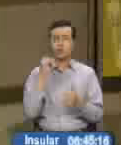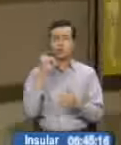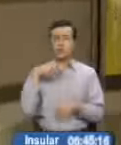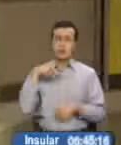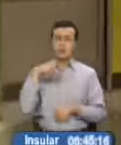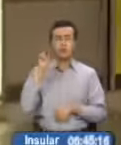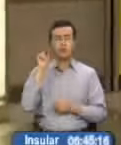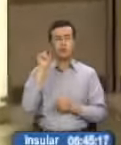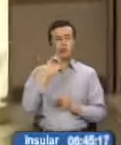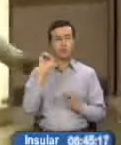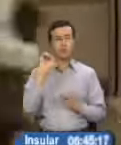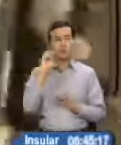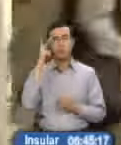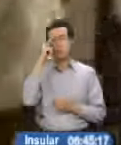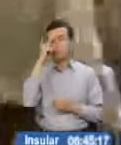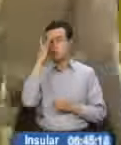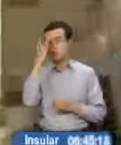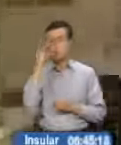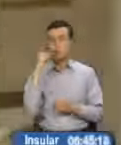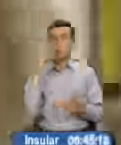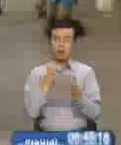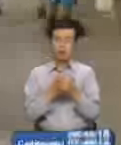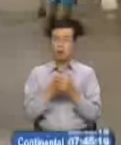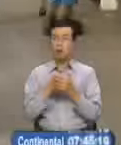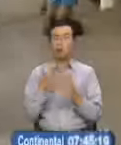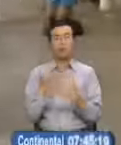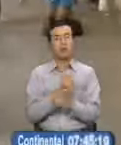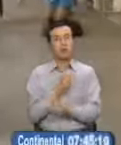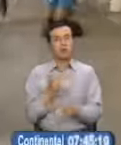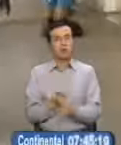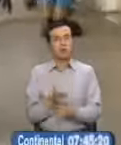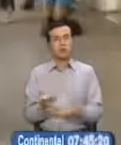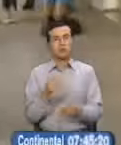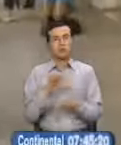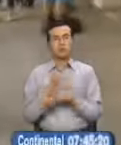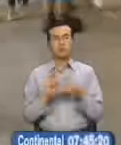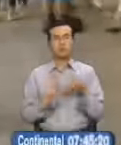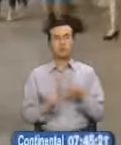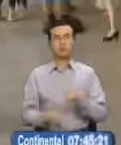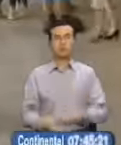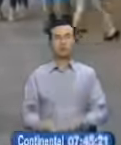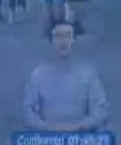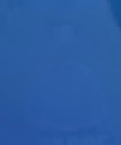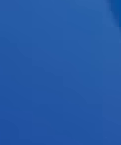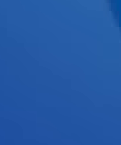camina, en un intento de evitar accidentes. Fernanda de la Bastida, Ecuador TV.